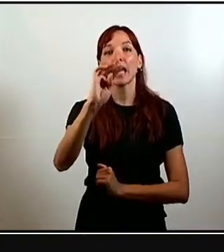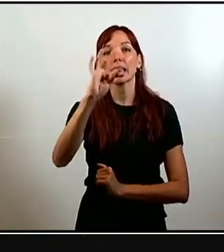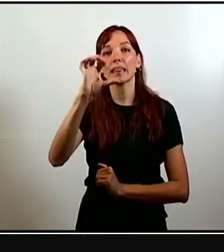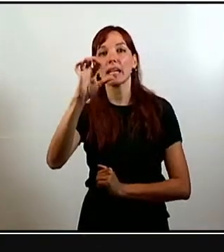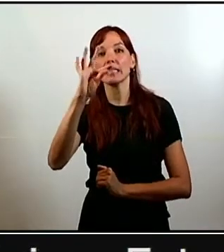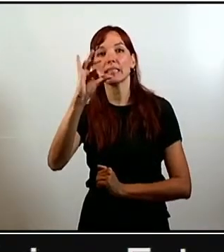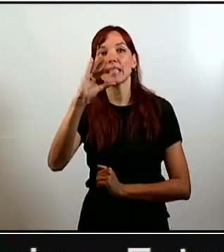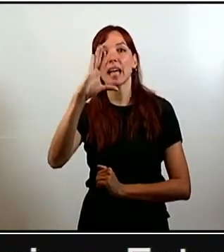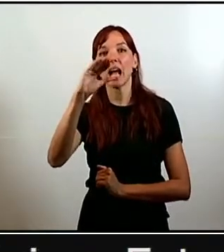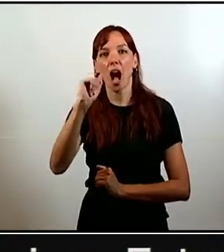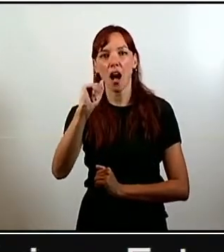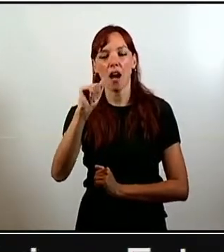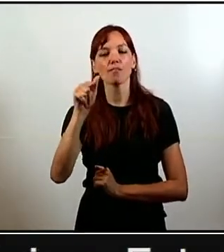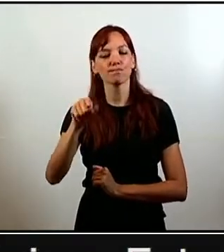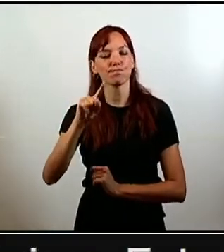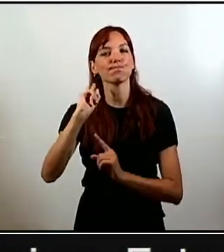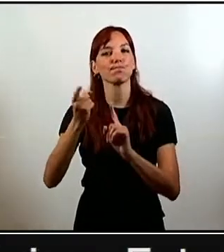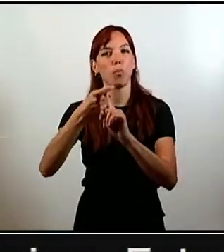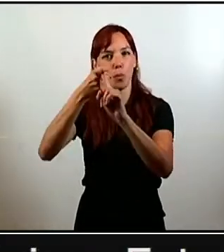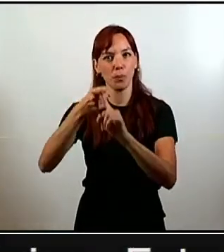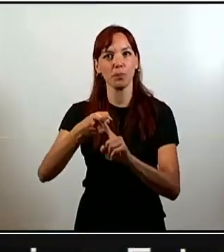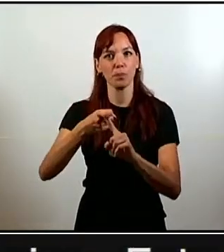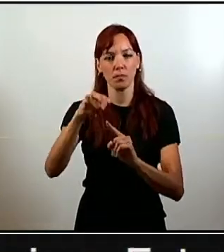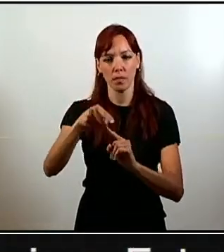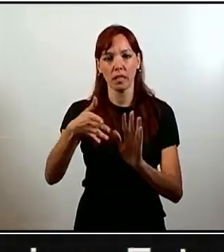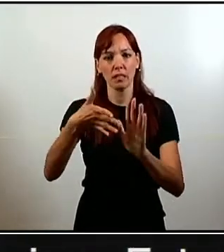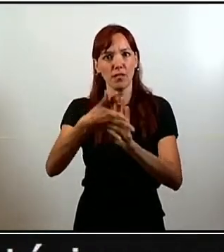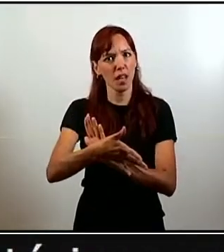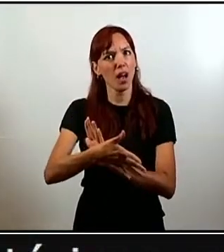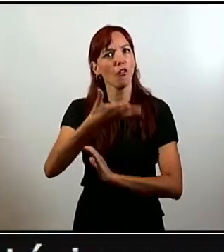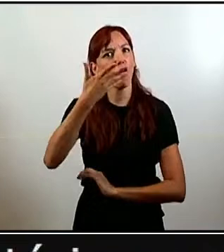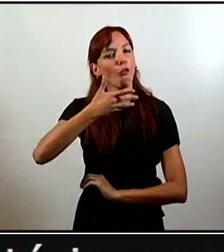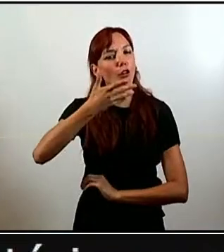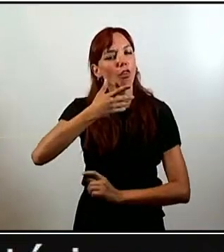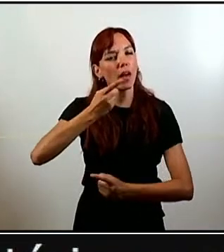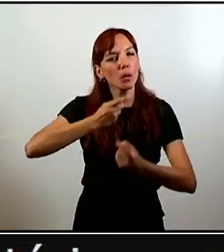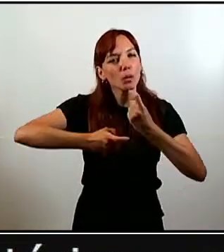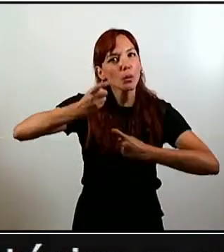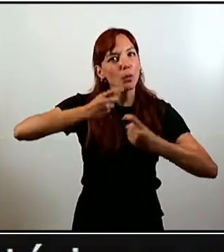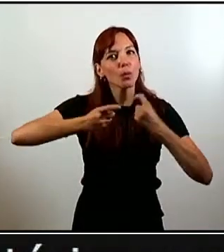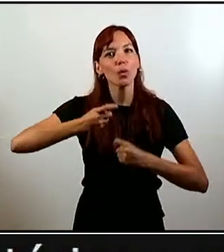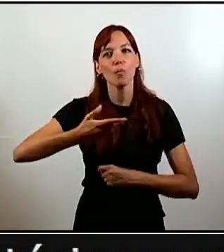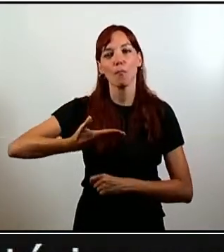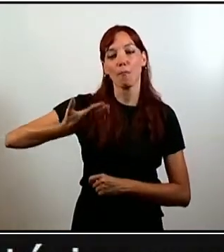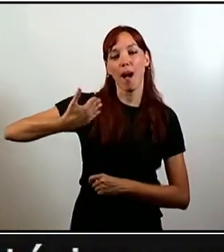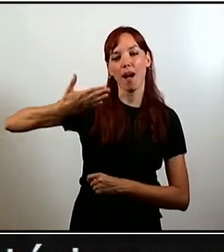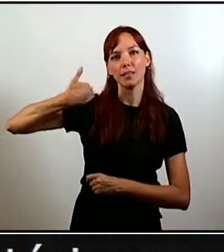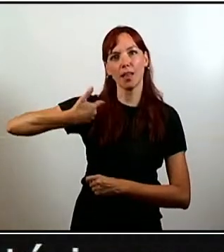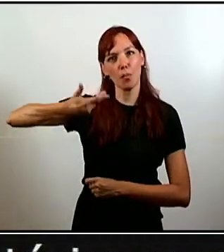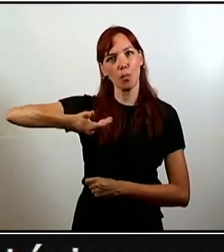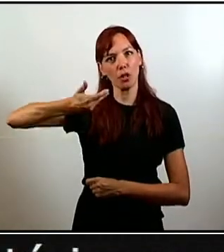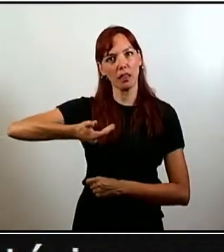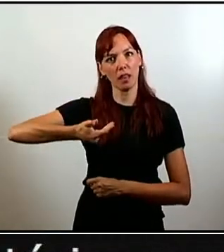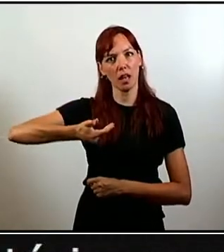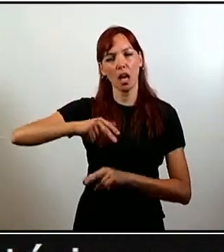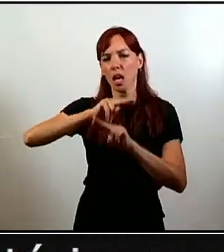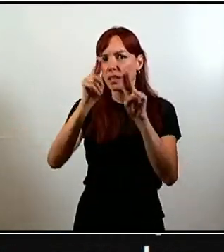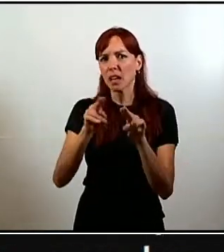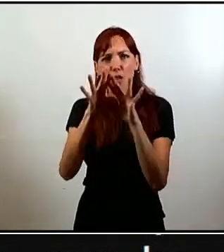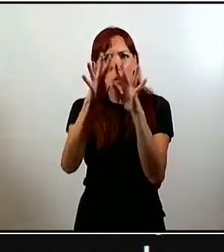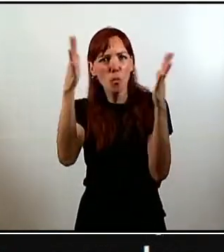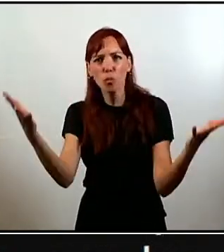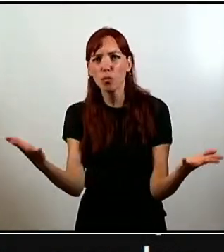y es un hito en el conocimiento de nuestro pasado que ha conseguido poner en el mapa internacional la